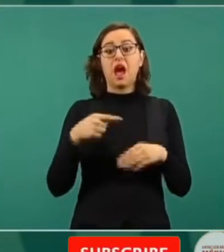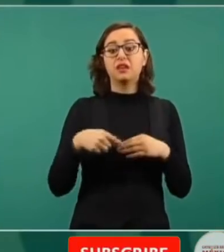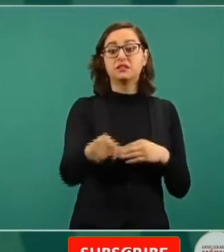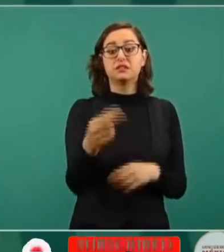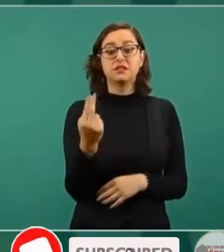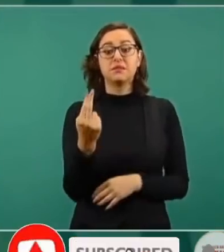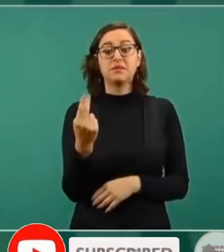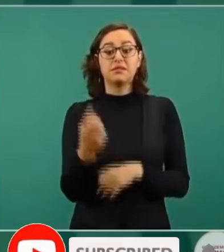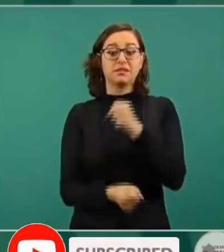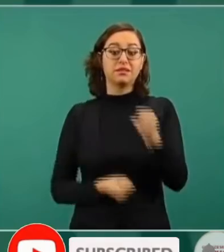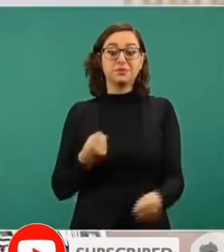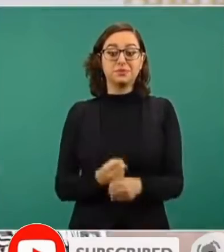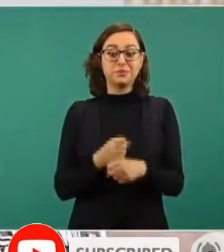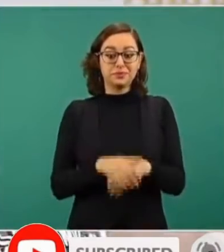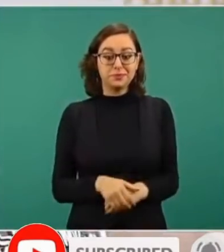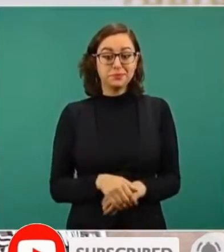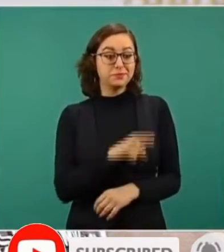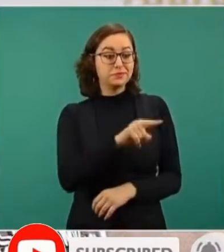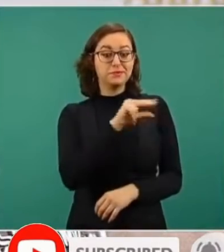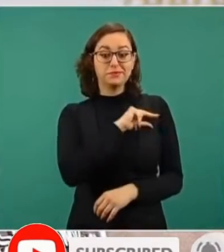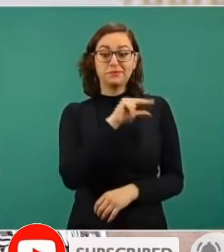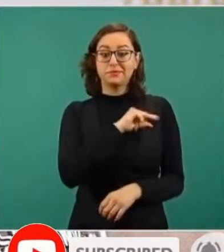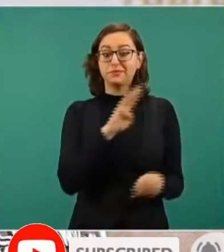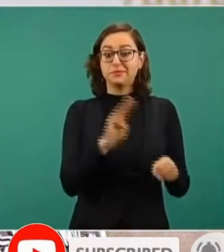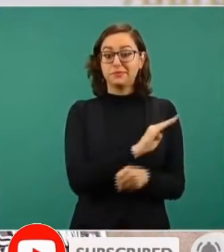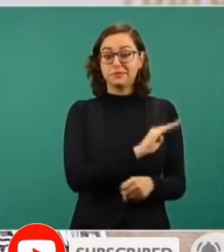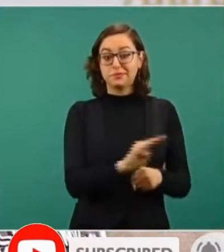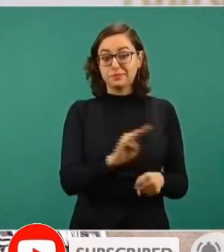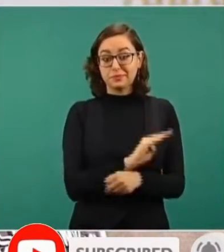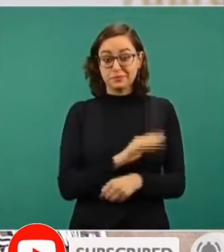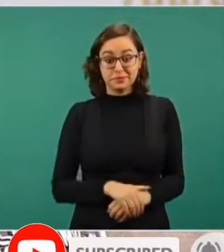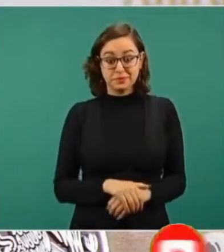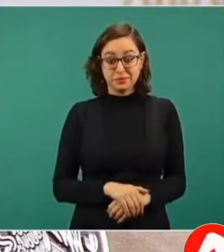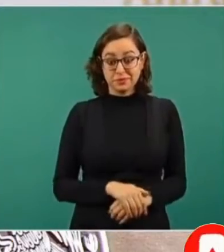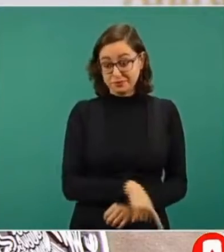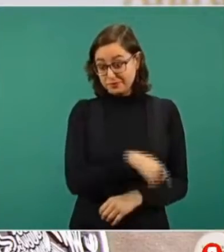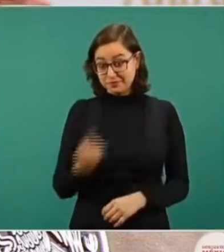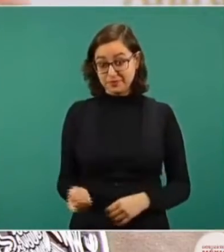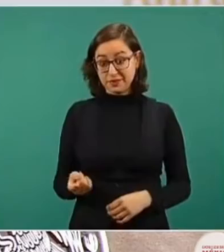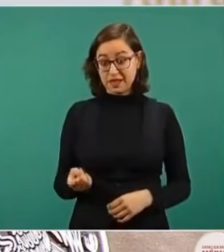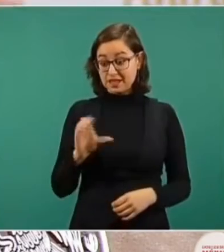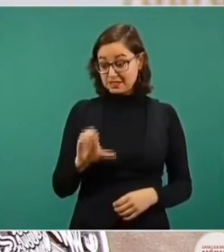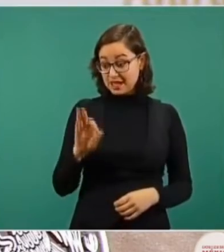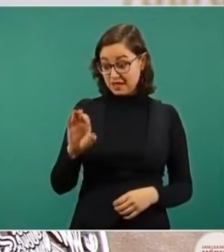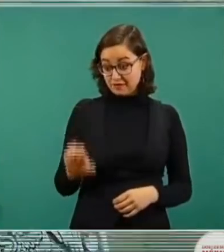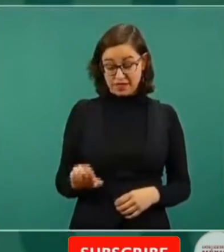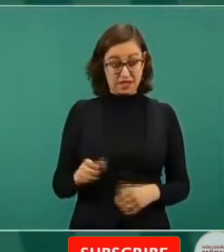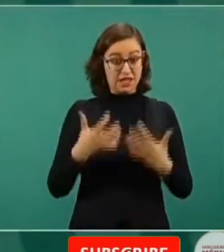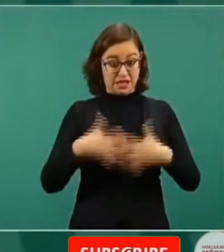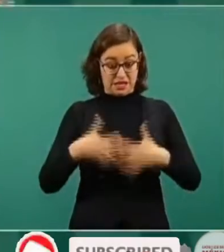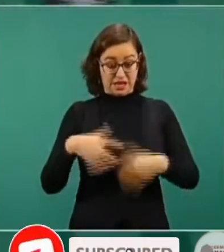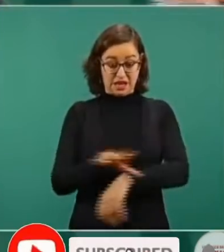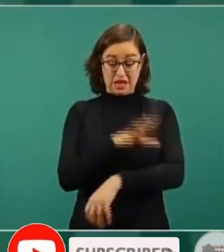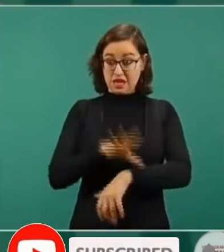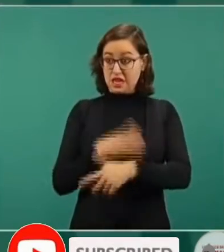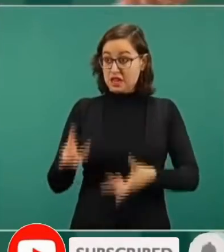Enorme beneficio para los privados y subsidio a la CFE. Nosotros que tenemos que distribuir la energía y venderla, tenemos que